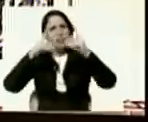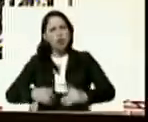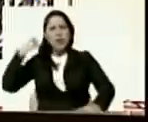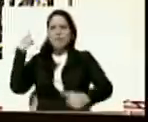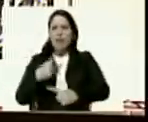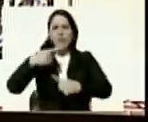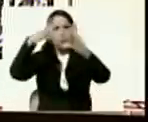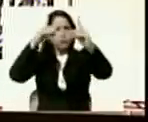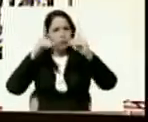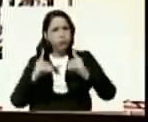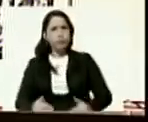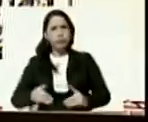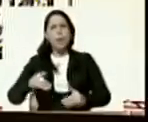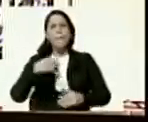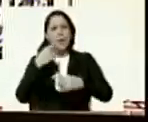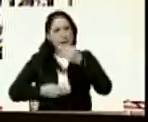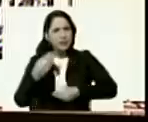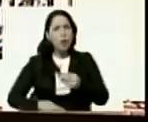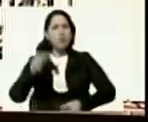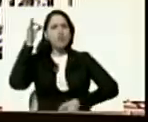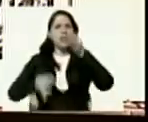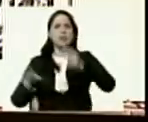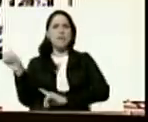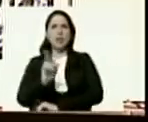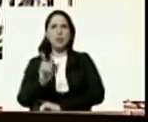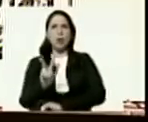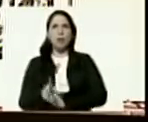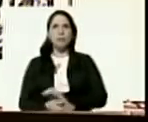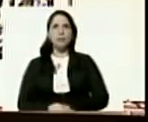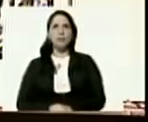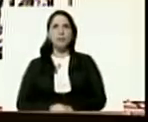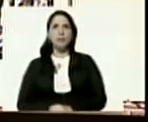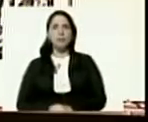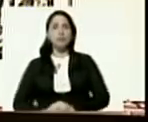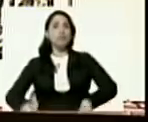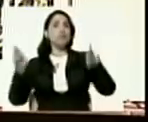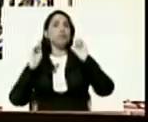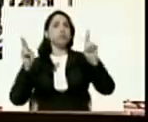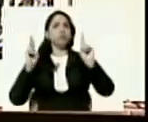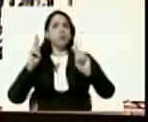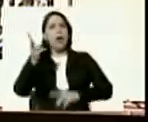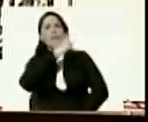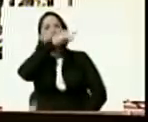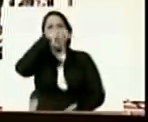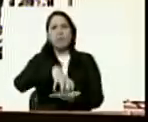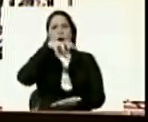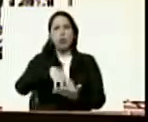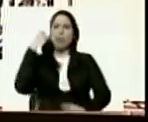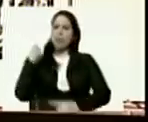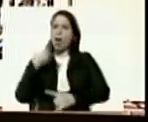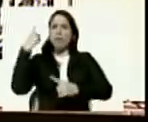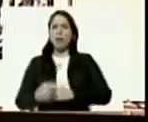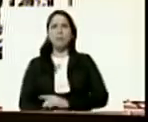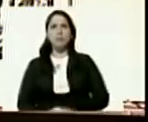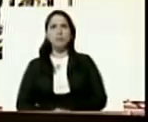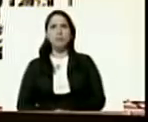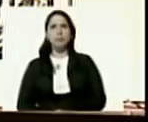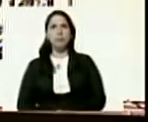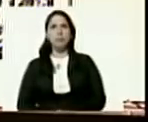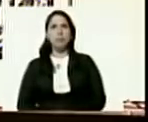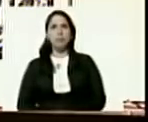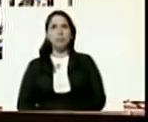para hacer justicia en Venezuela. Aspiro como jefe de Estado que así sea.